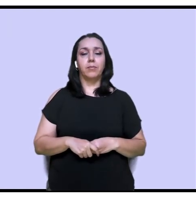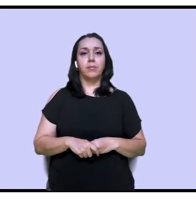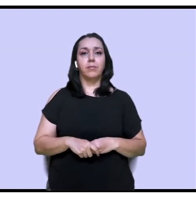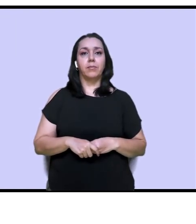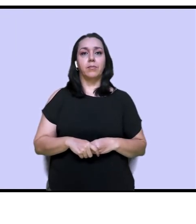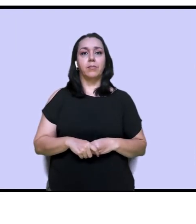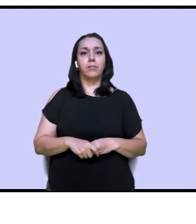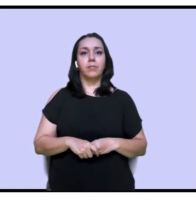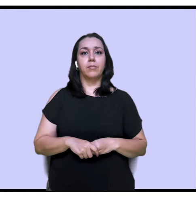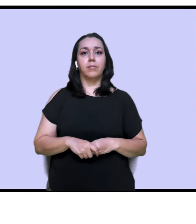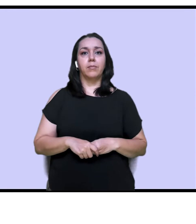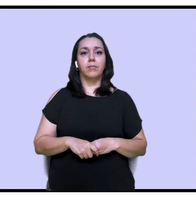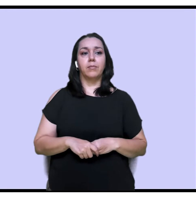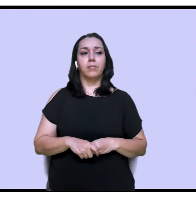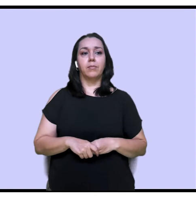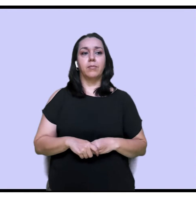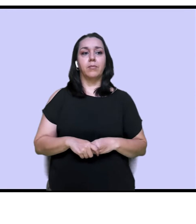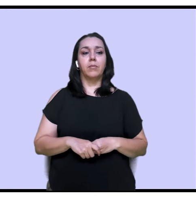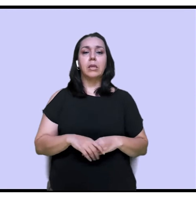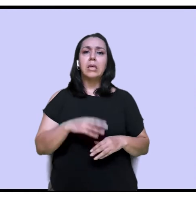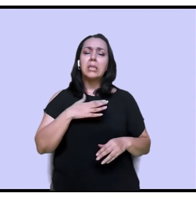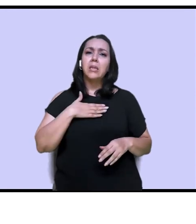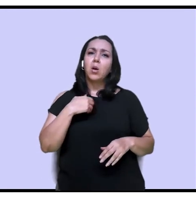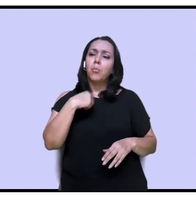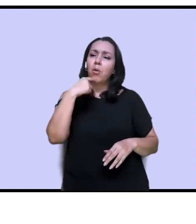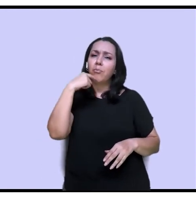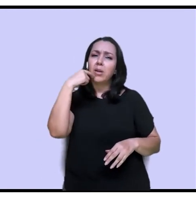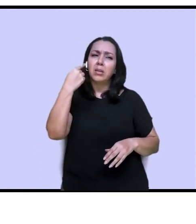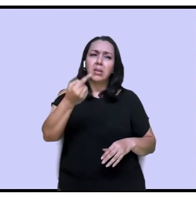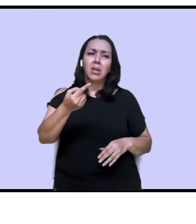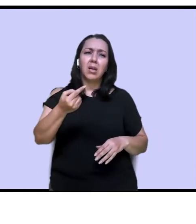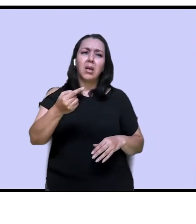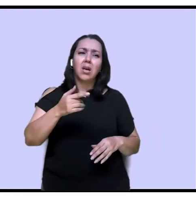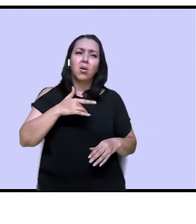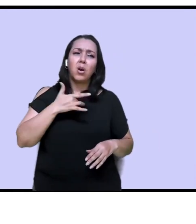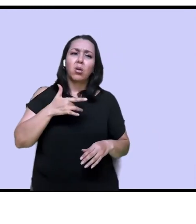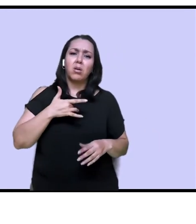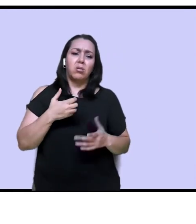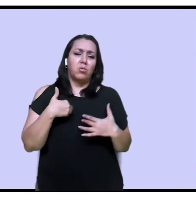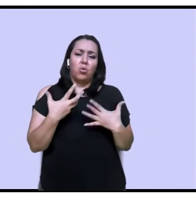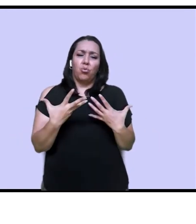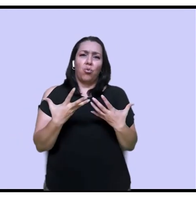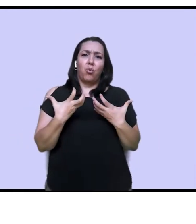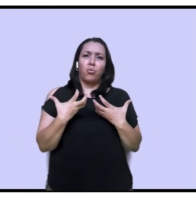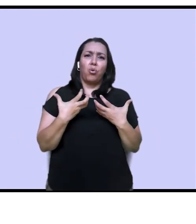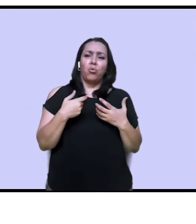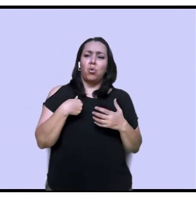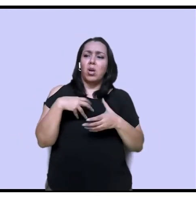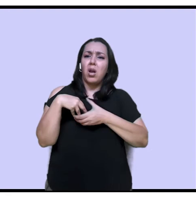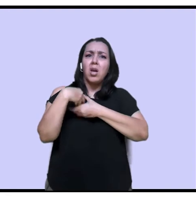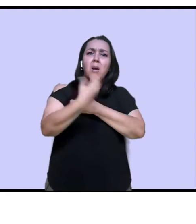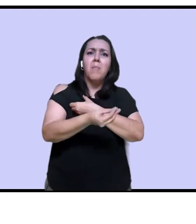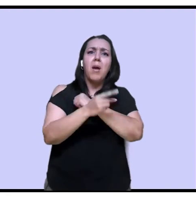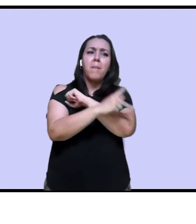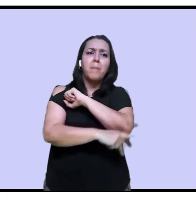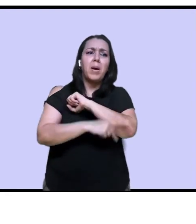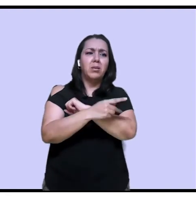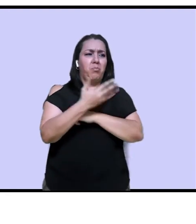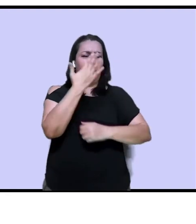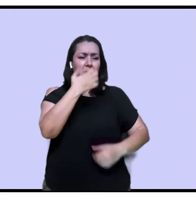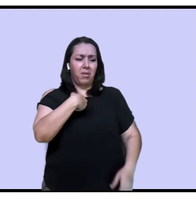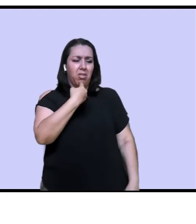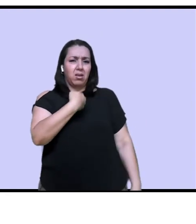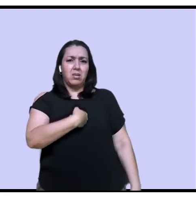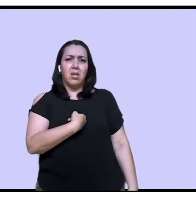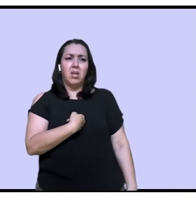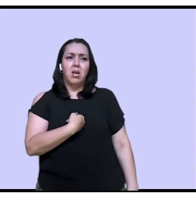Si me dicen eso es como, pero es que yo no quería salirme de un país, o sea, ¿por qué me dicen eso? Pensé en él y las otras